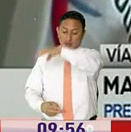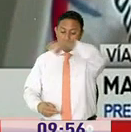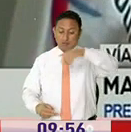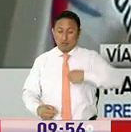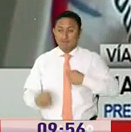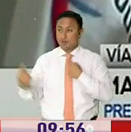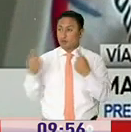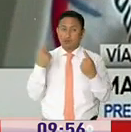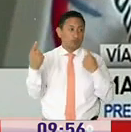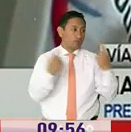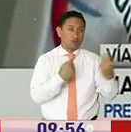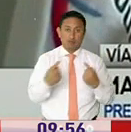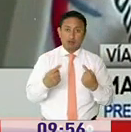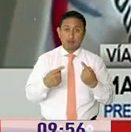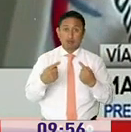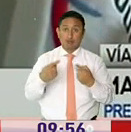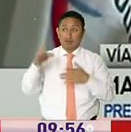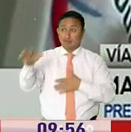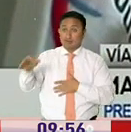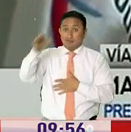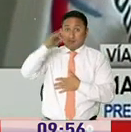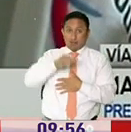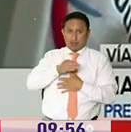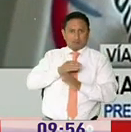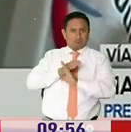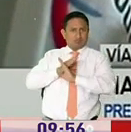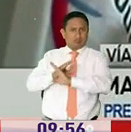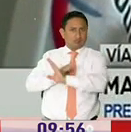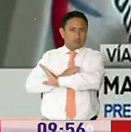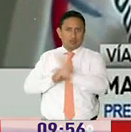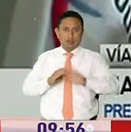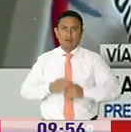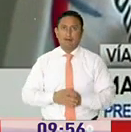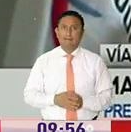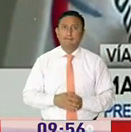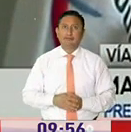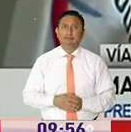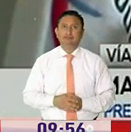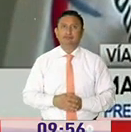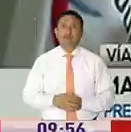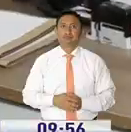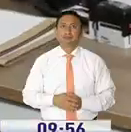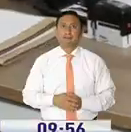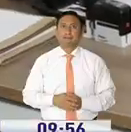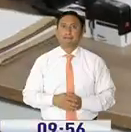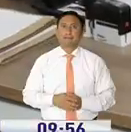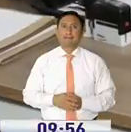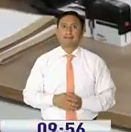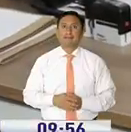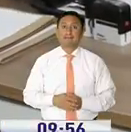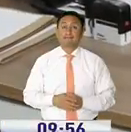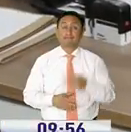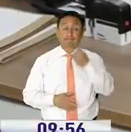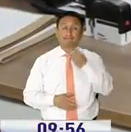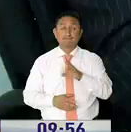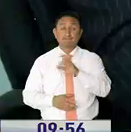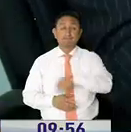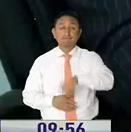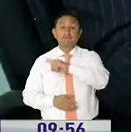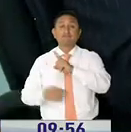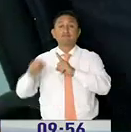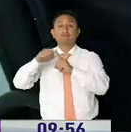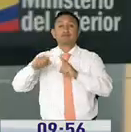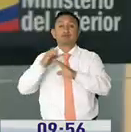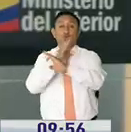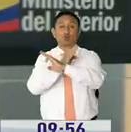esa manera evitamos pues el posible contagio de este virus. Además, se ha implementado el sistema